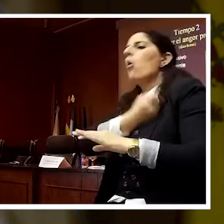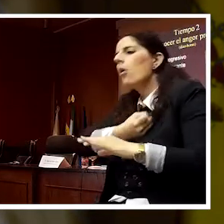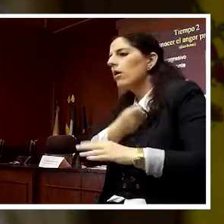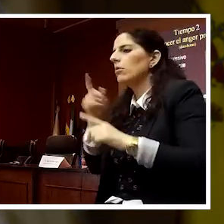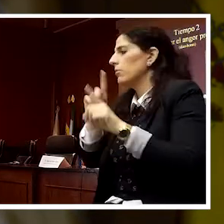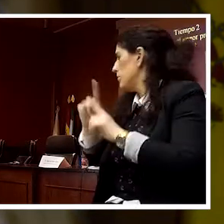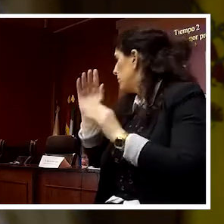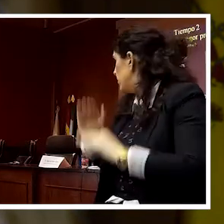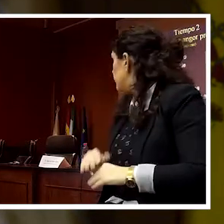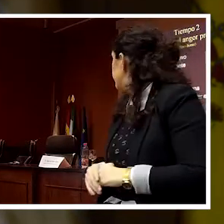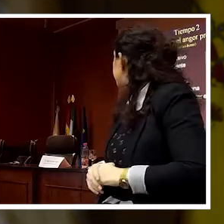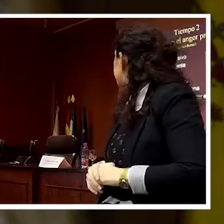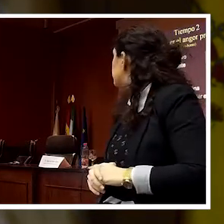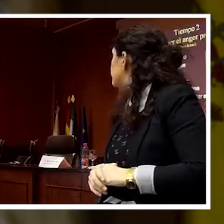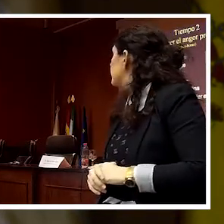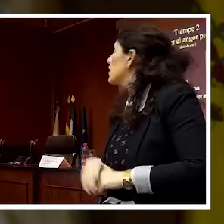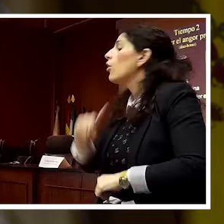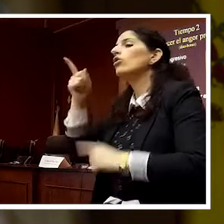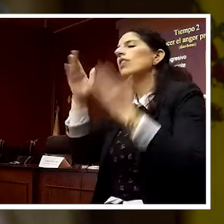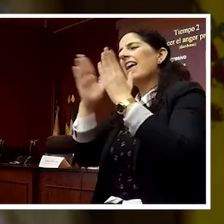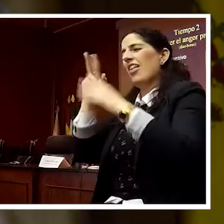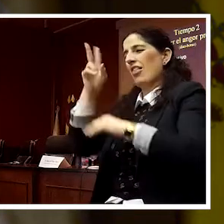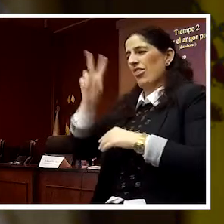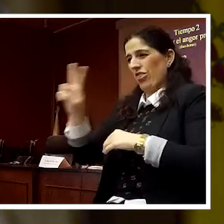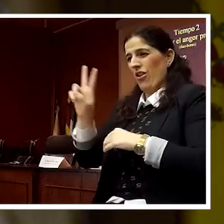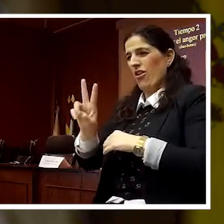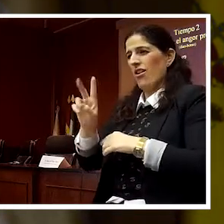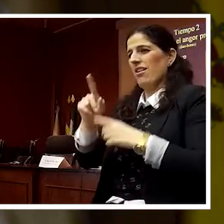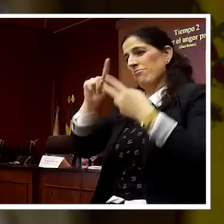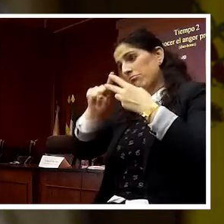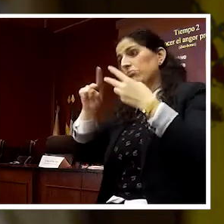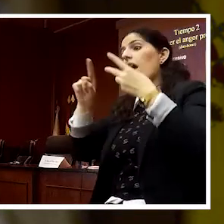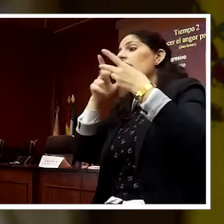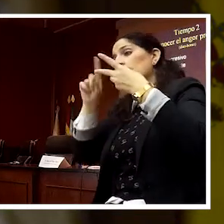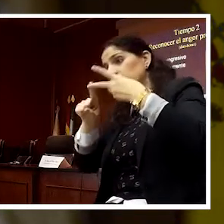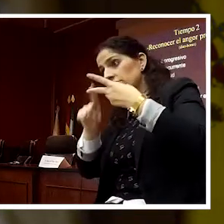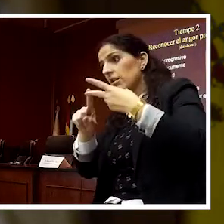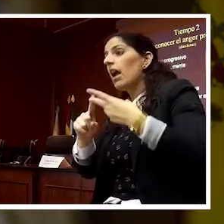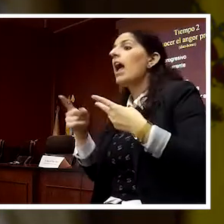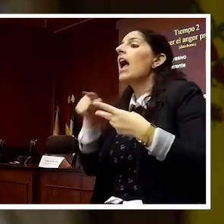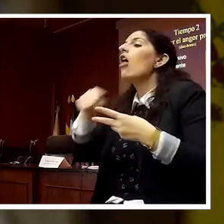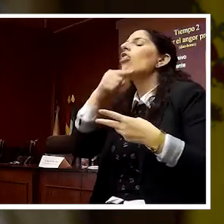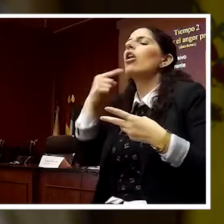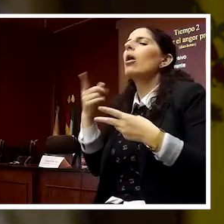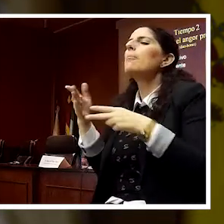Bueno, hablando del tiempo 2, que es la angina preinfarto.